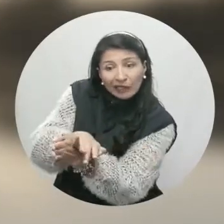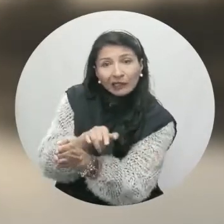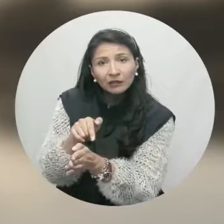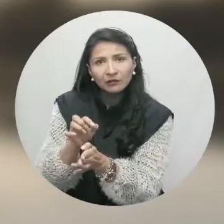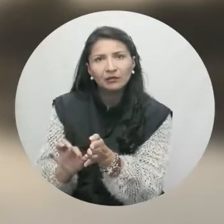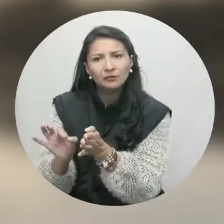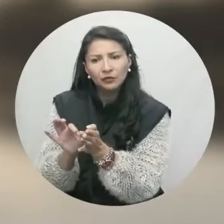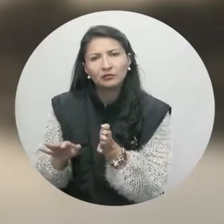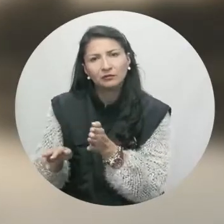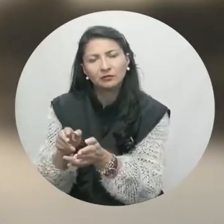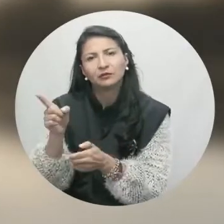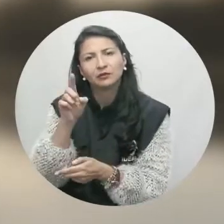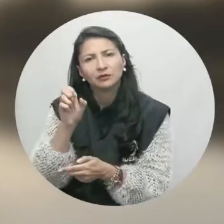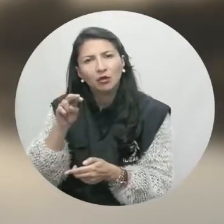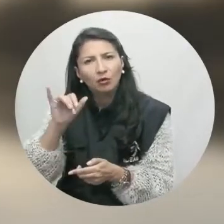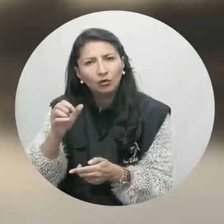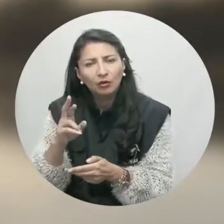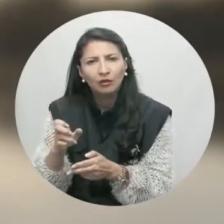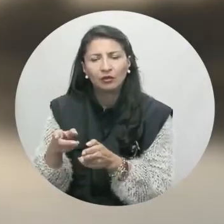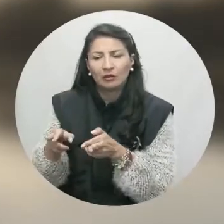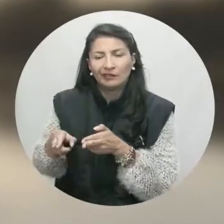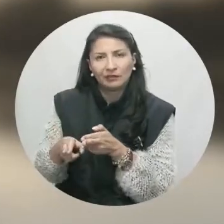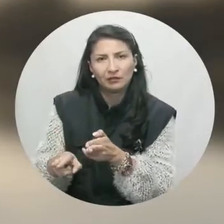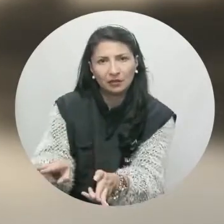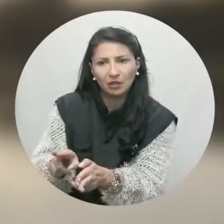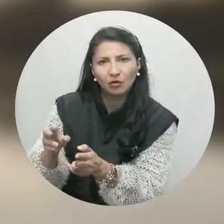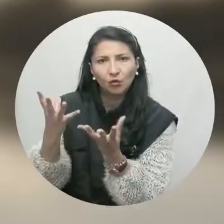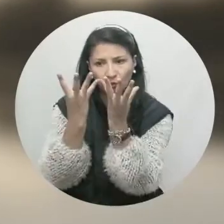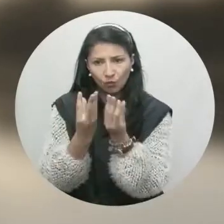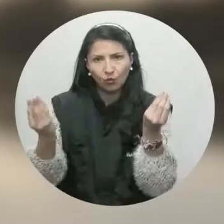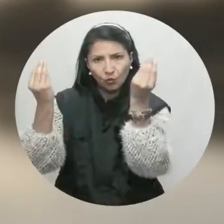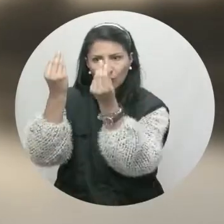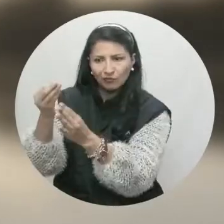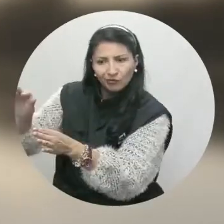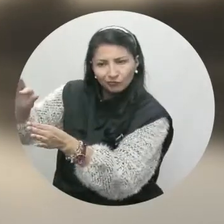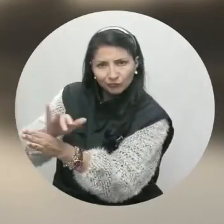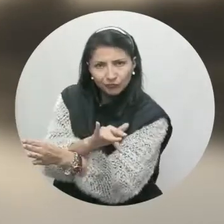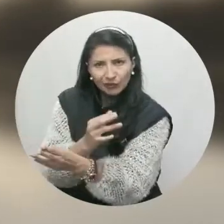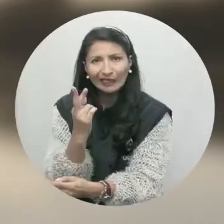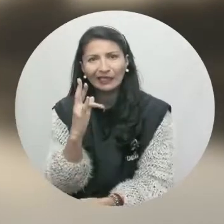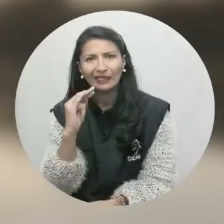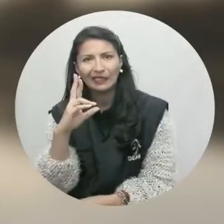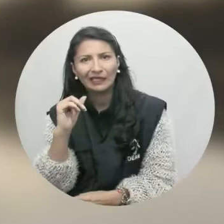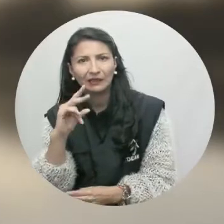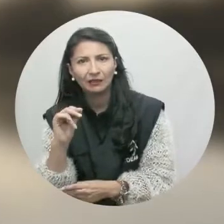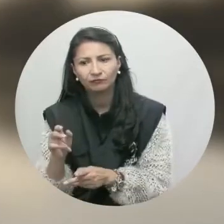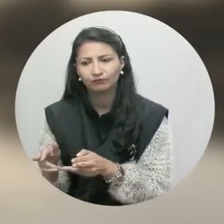y crecientes en el río San Jorge, en ríos que desembocan en el Golfo de Urabá y en el río Inírida.